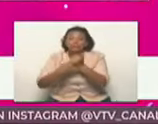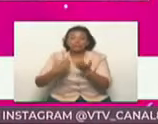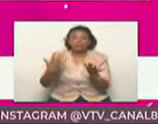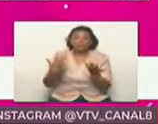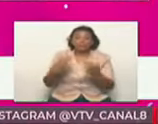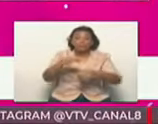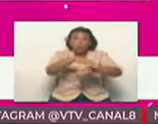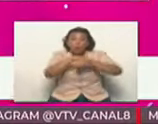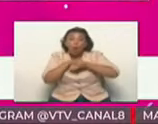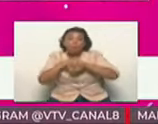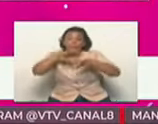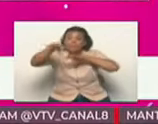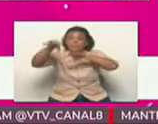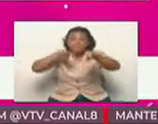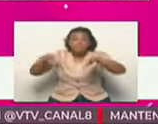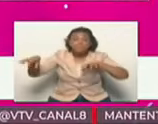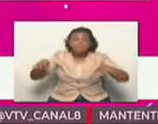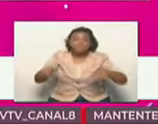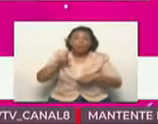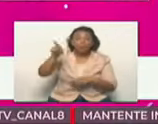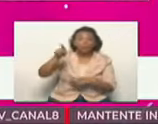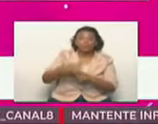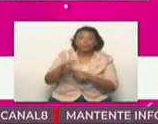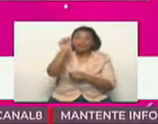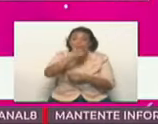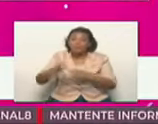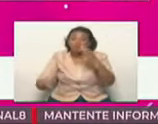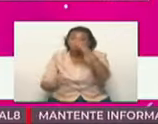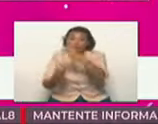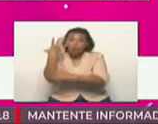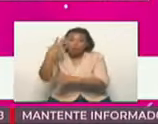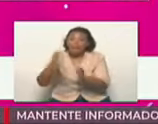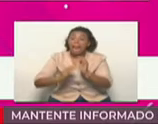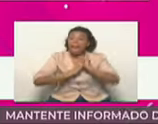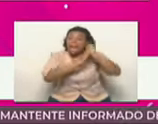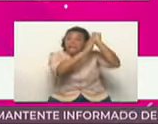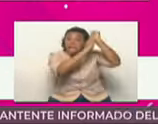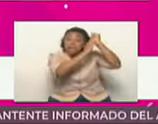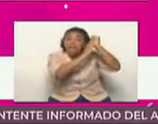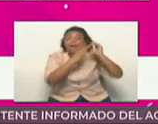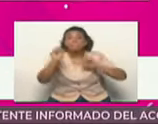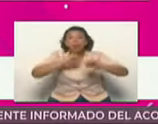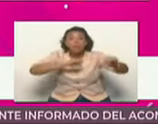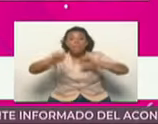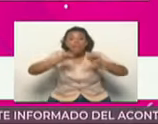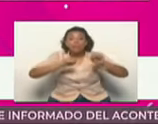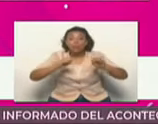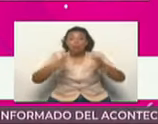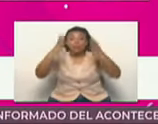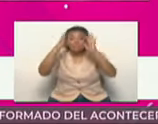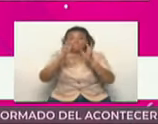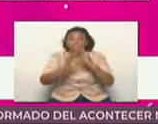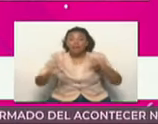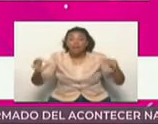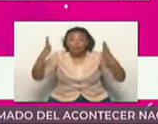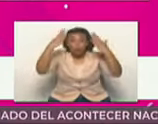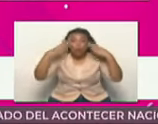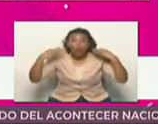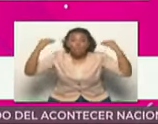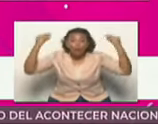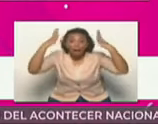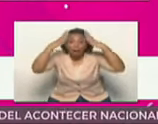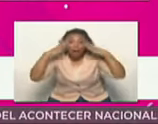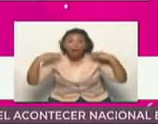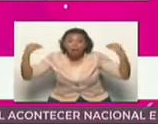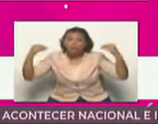la descolonización de Asia, se fundó con un gran liderazgo de entonces el Movimiento de Países No Alineados, que fue la esperanza del